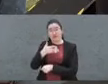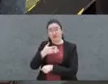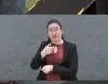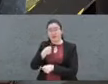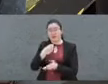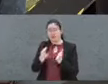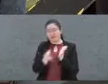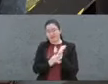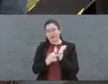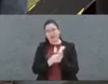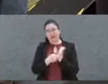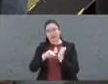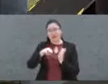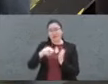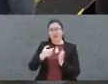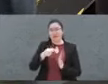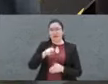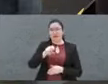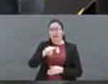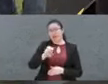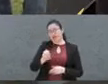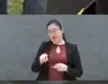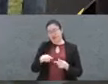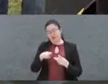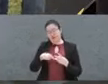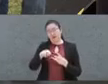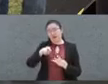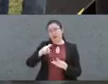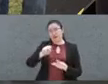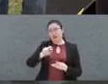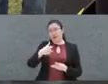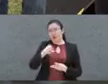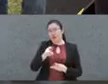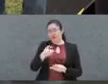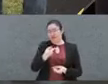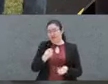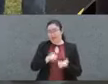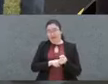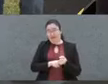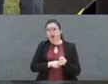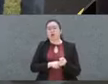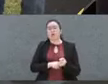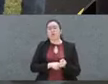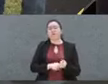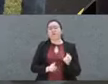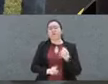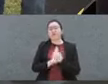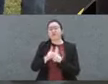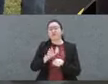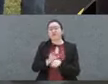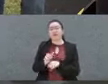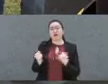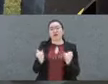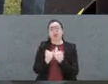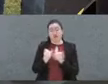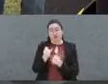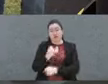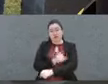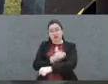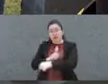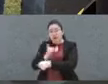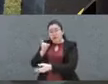hierro, manganeso, nitrógeno, podría traer a la población, y si estas características tan particulares las han detectado, además de en